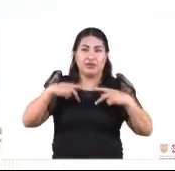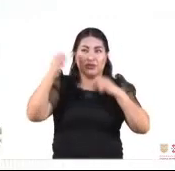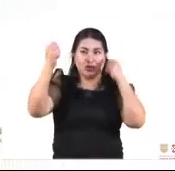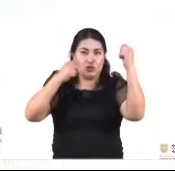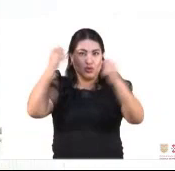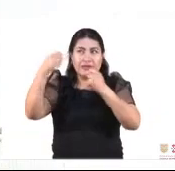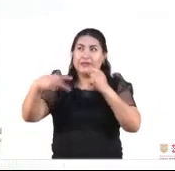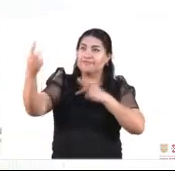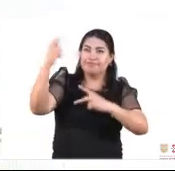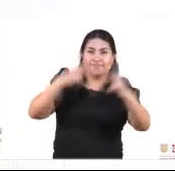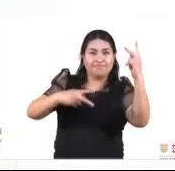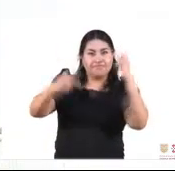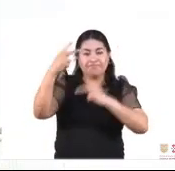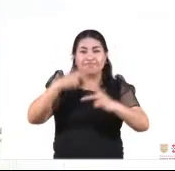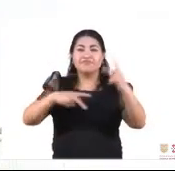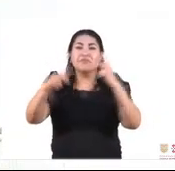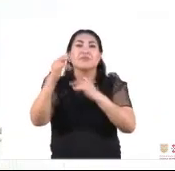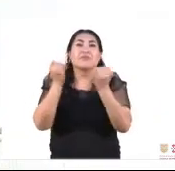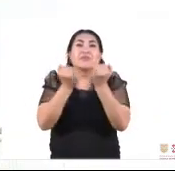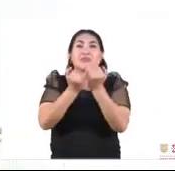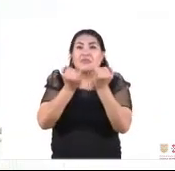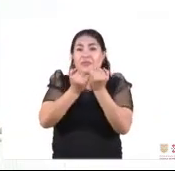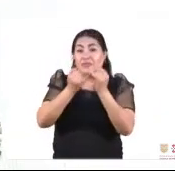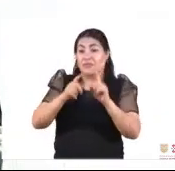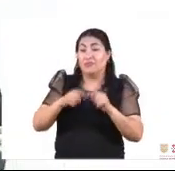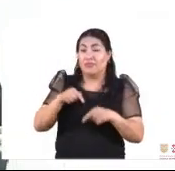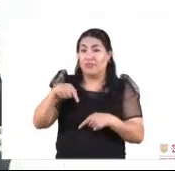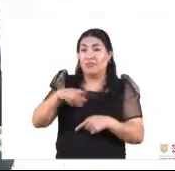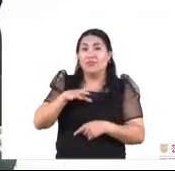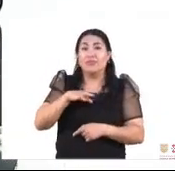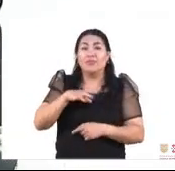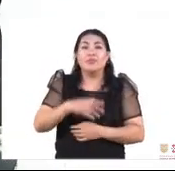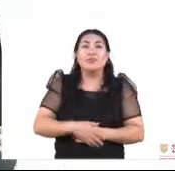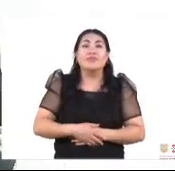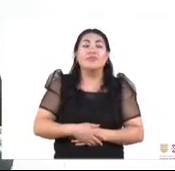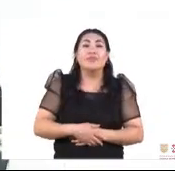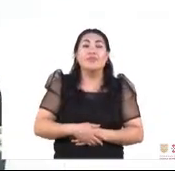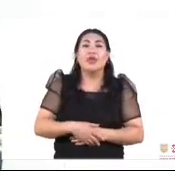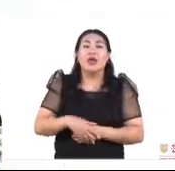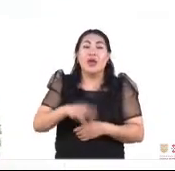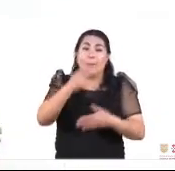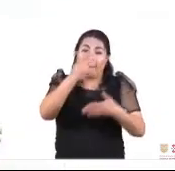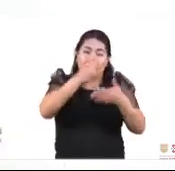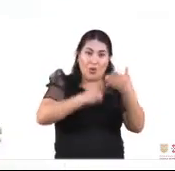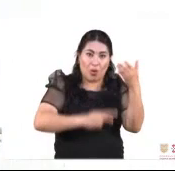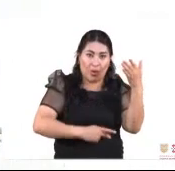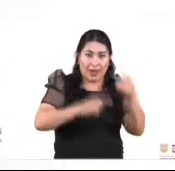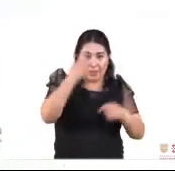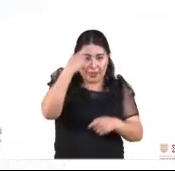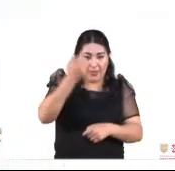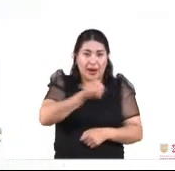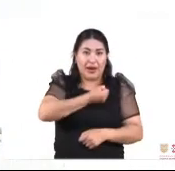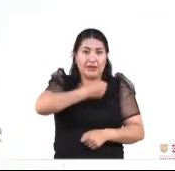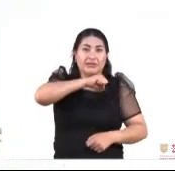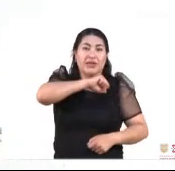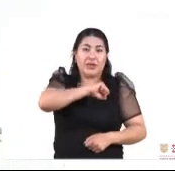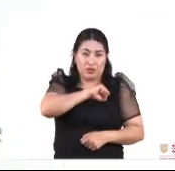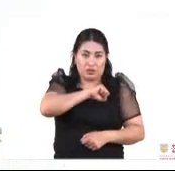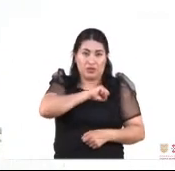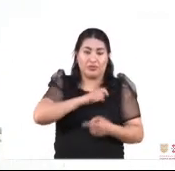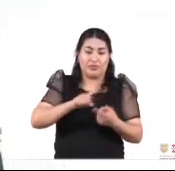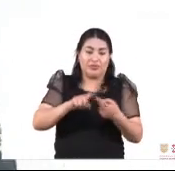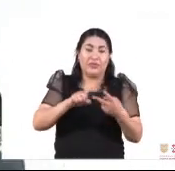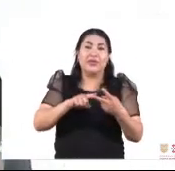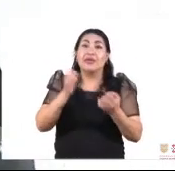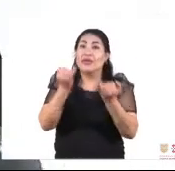internacionales y mayor captación de divisas. Se establecieron protocolos sanitarios, se adquirió y aplicó